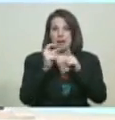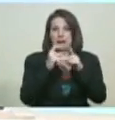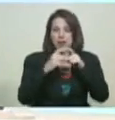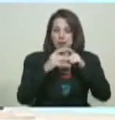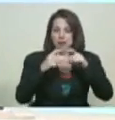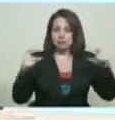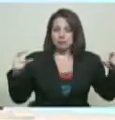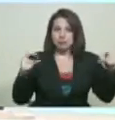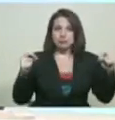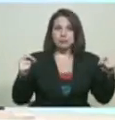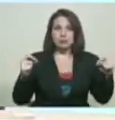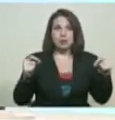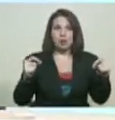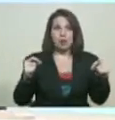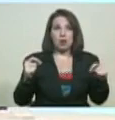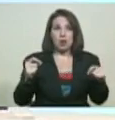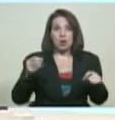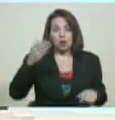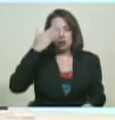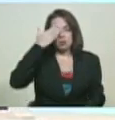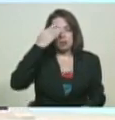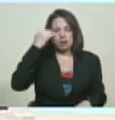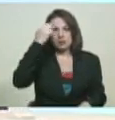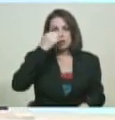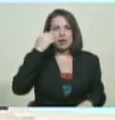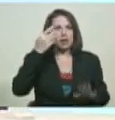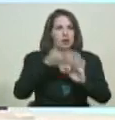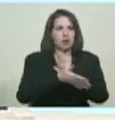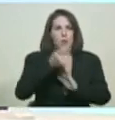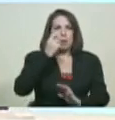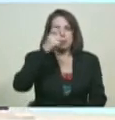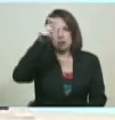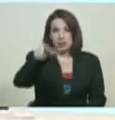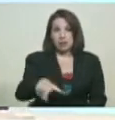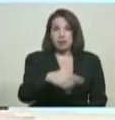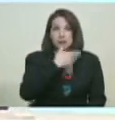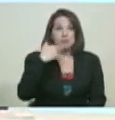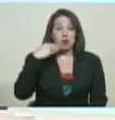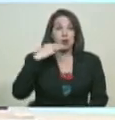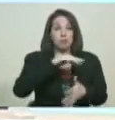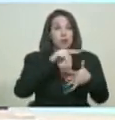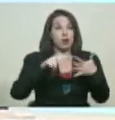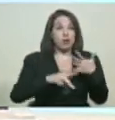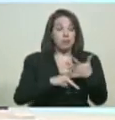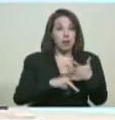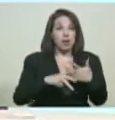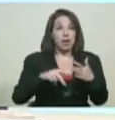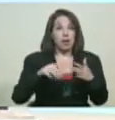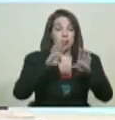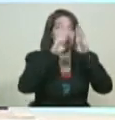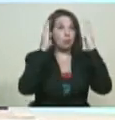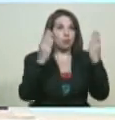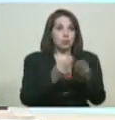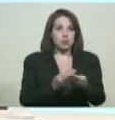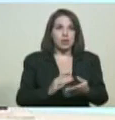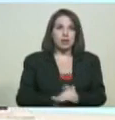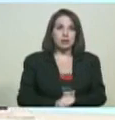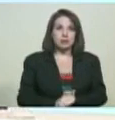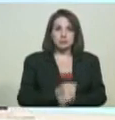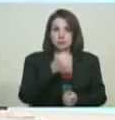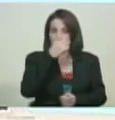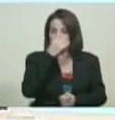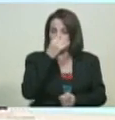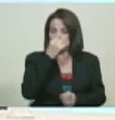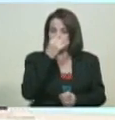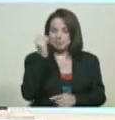expresión de walter martínez mejor programa de la televisión mundial un congreso en pleno desarrollo